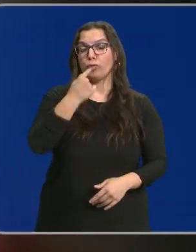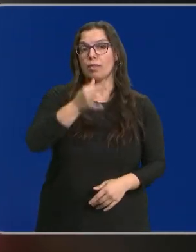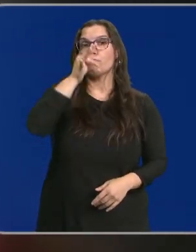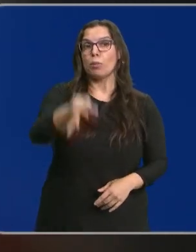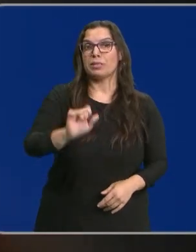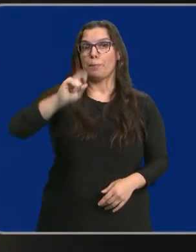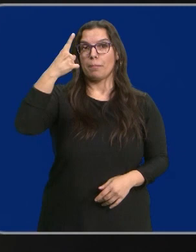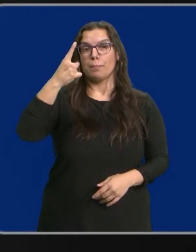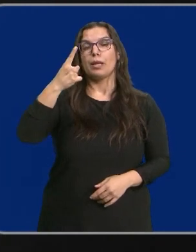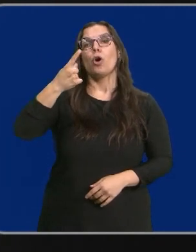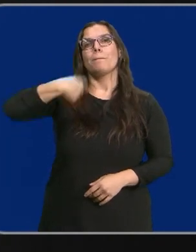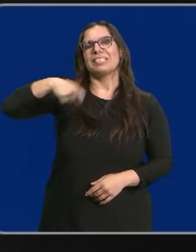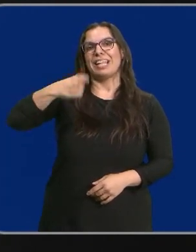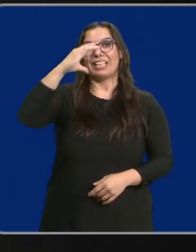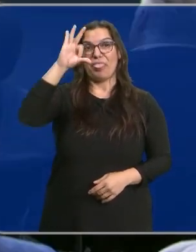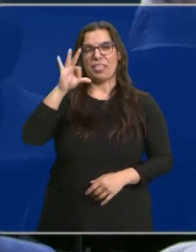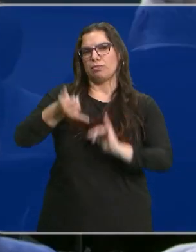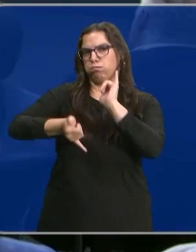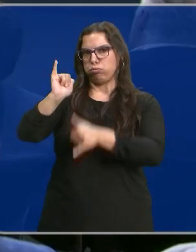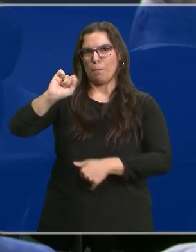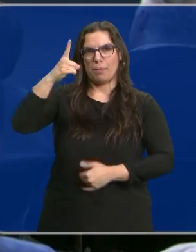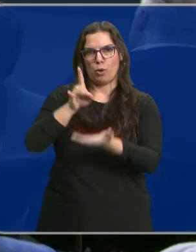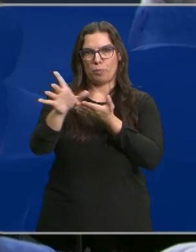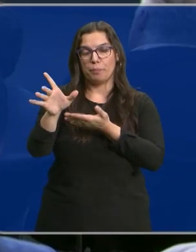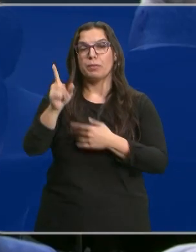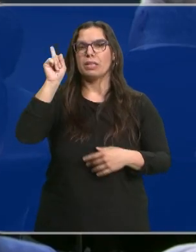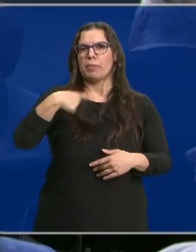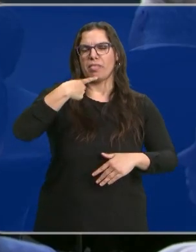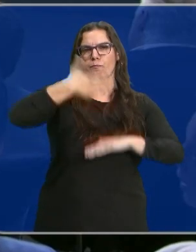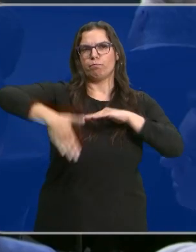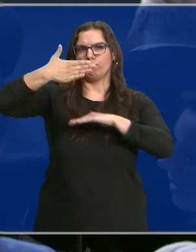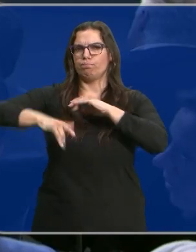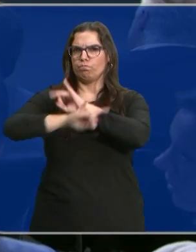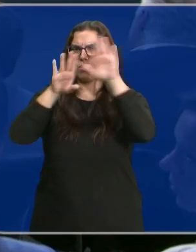ser el del presidente del CIS. También ha marcado varias líneas rojas.